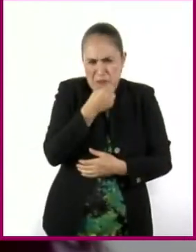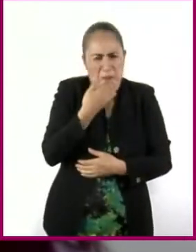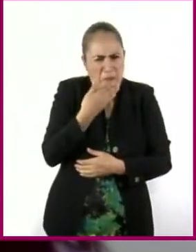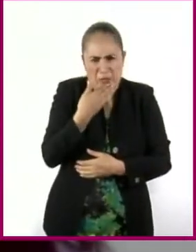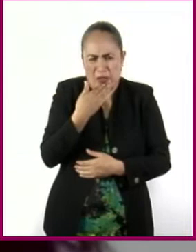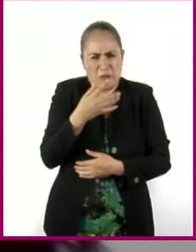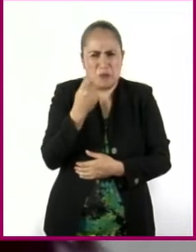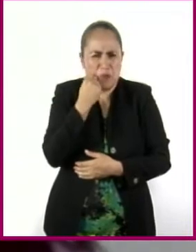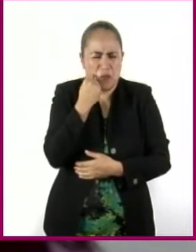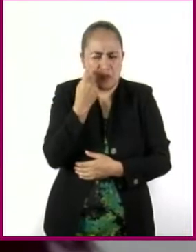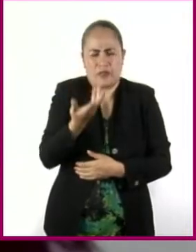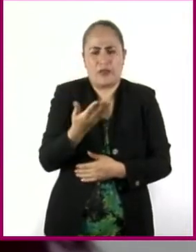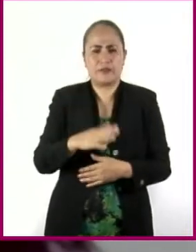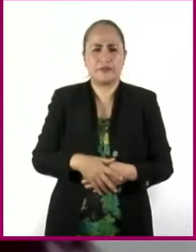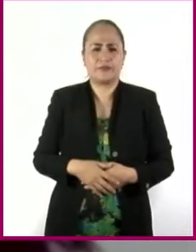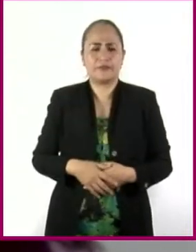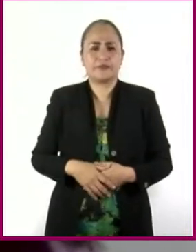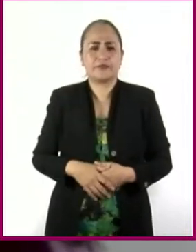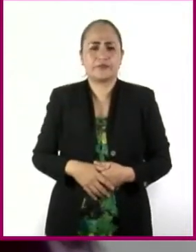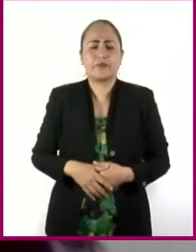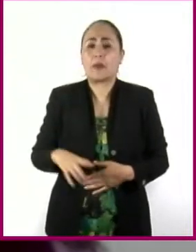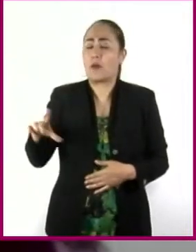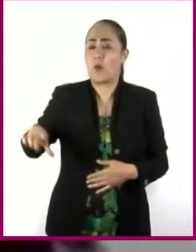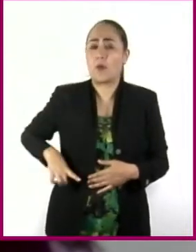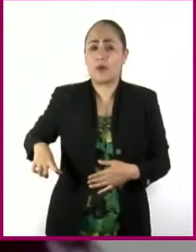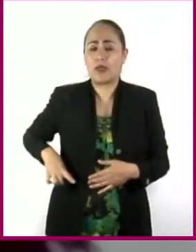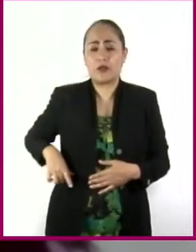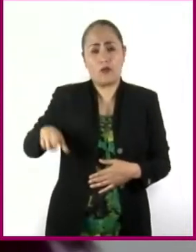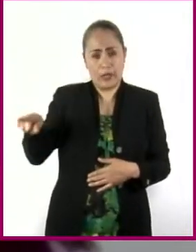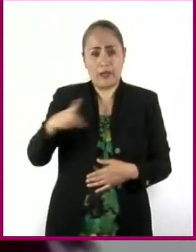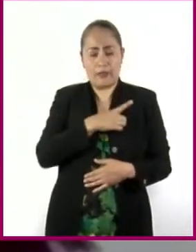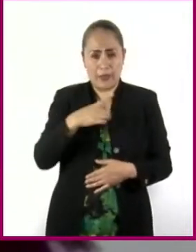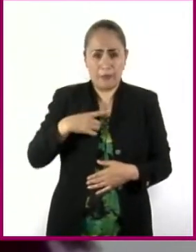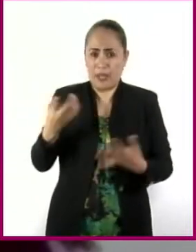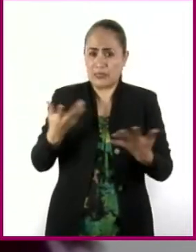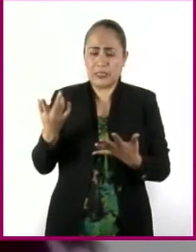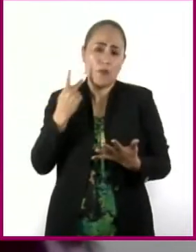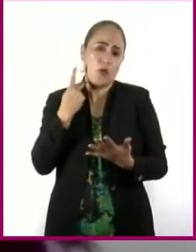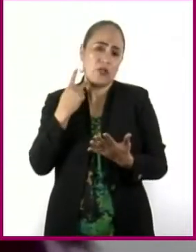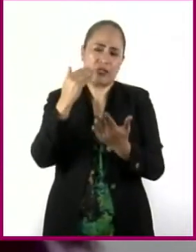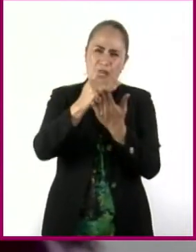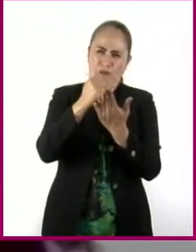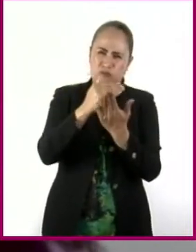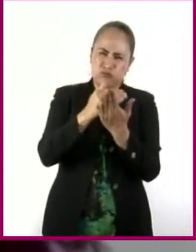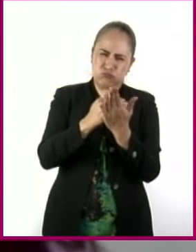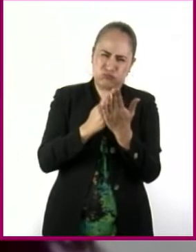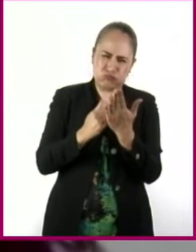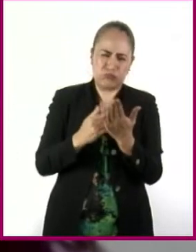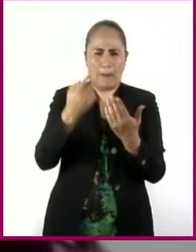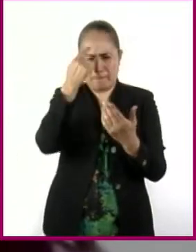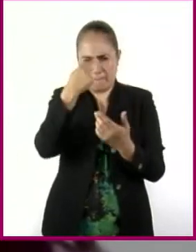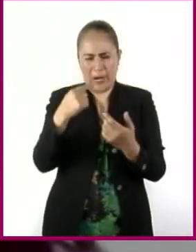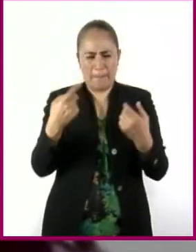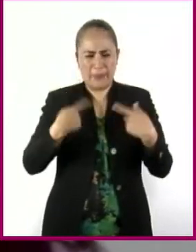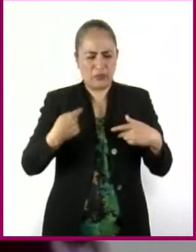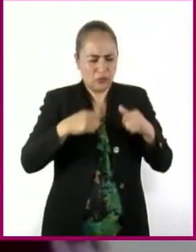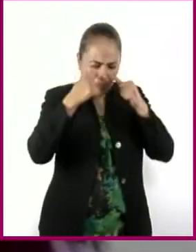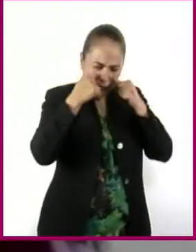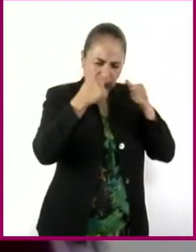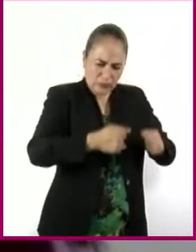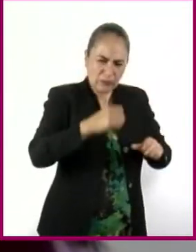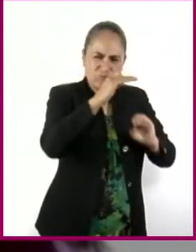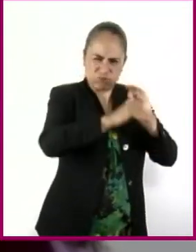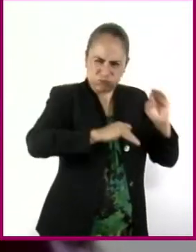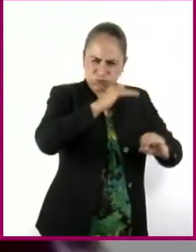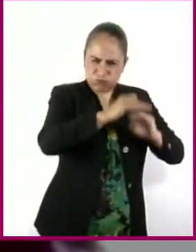que es importantísimo, insisto, en diseñar política pública de atención a las personas mayores,